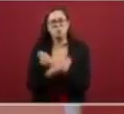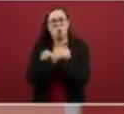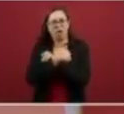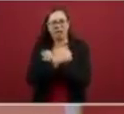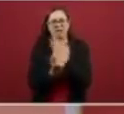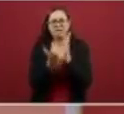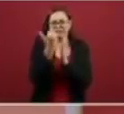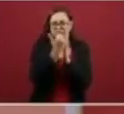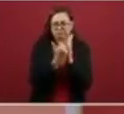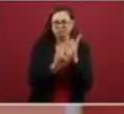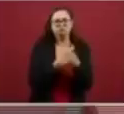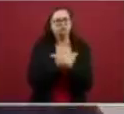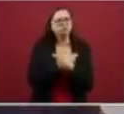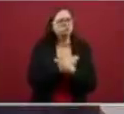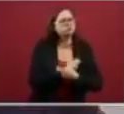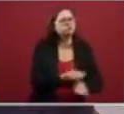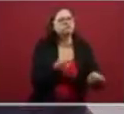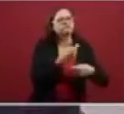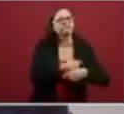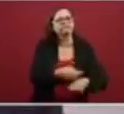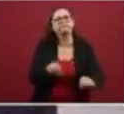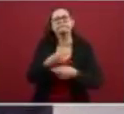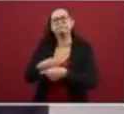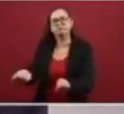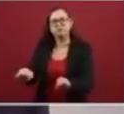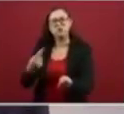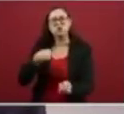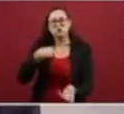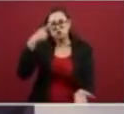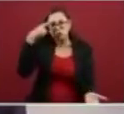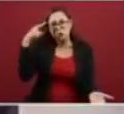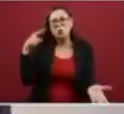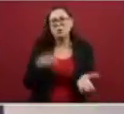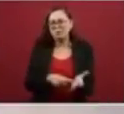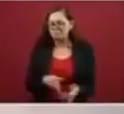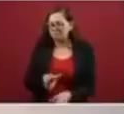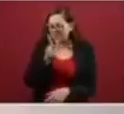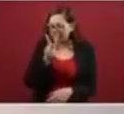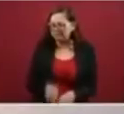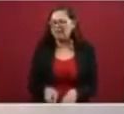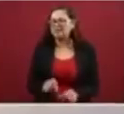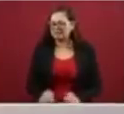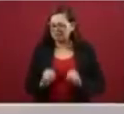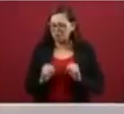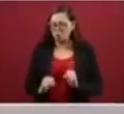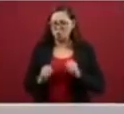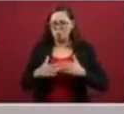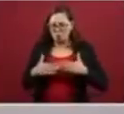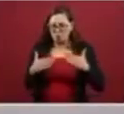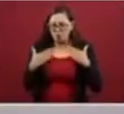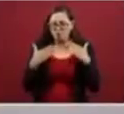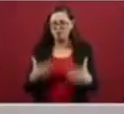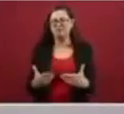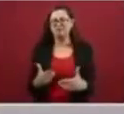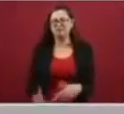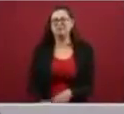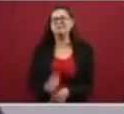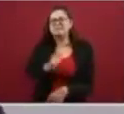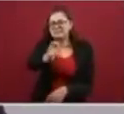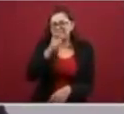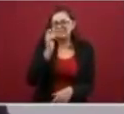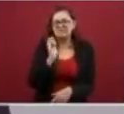sinceramente que la transformación no solo significa